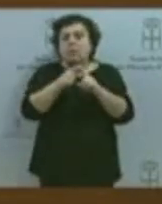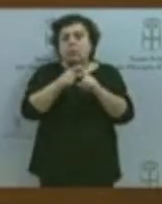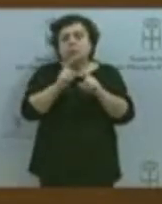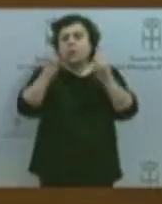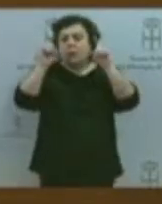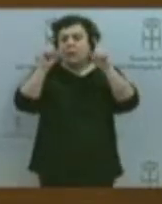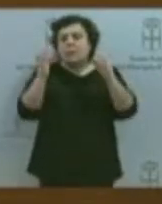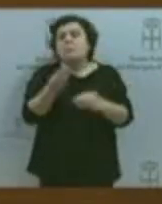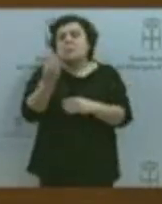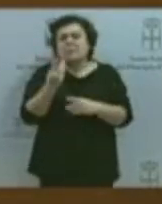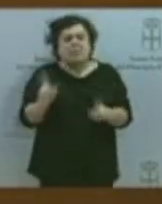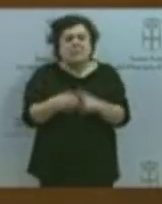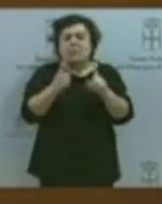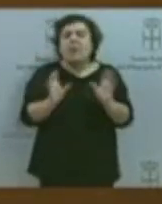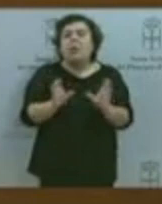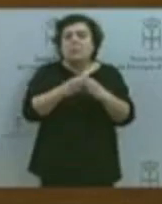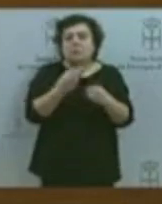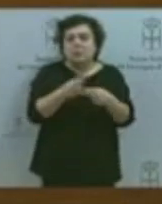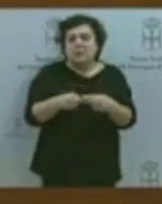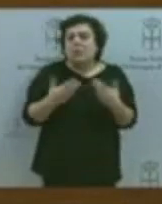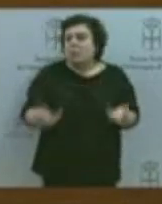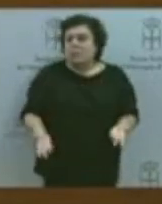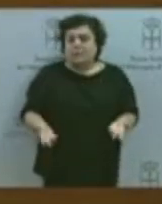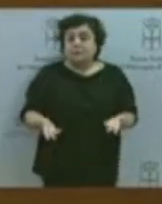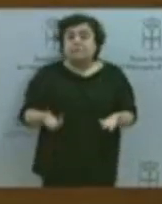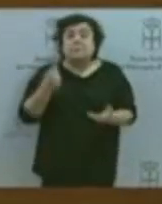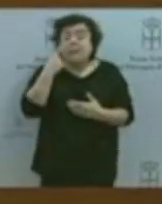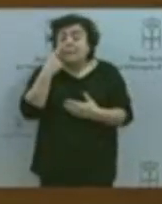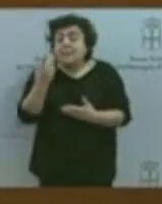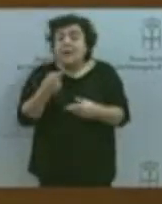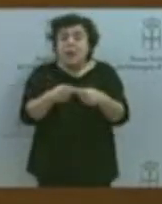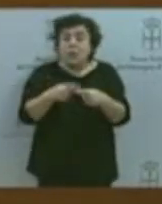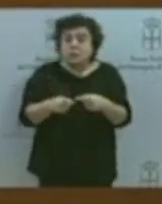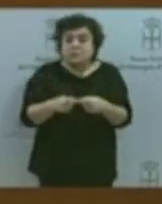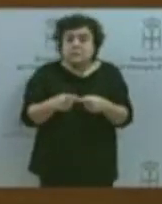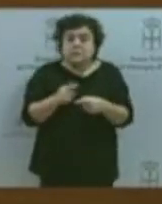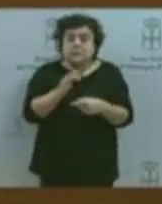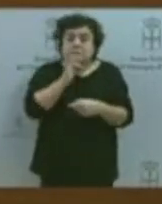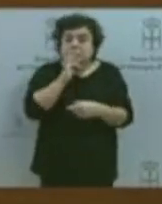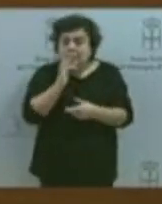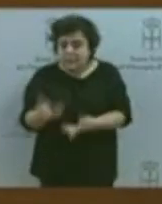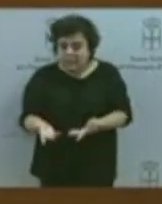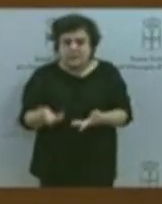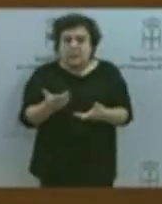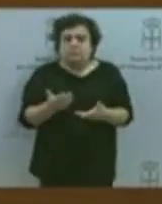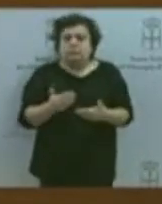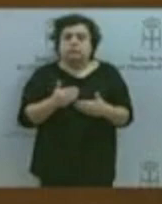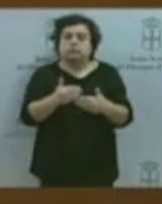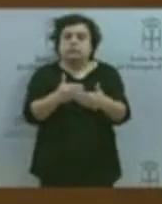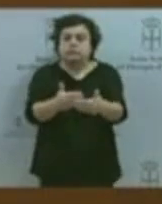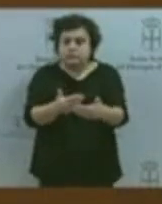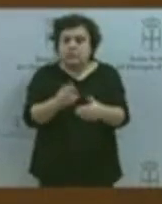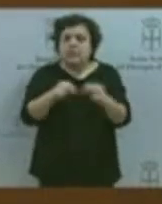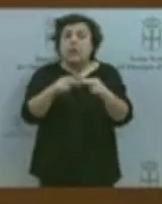que están pendientes y que están adjudicadas y que se van a hacer. En el Poeta Antón de María Reguera,